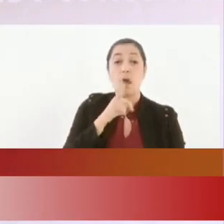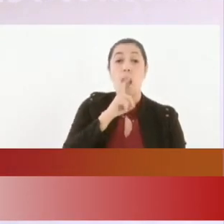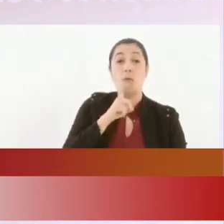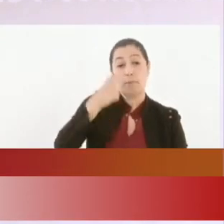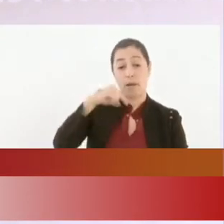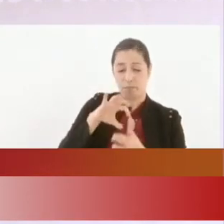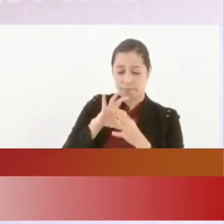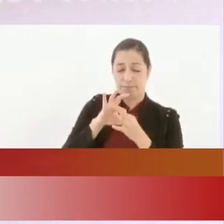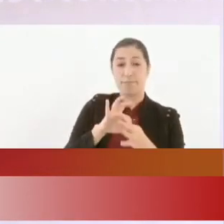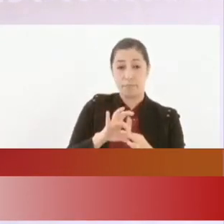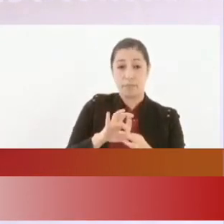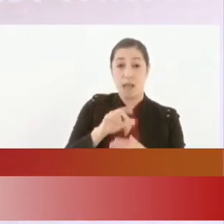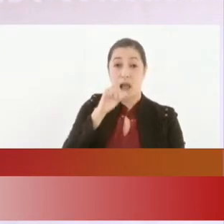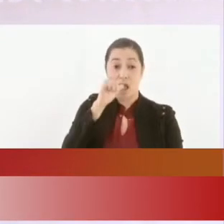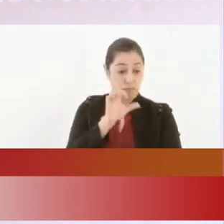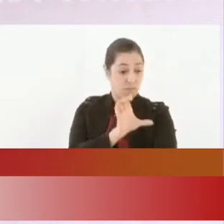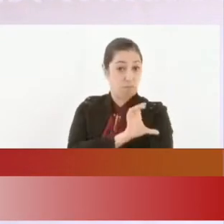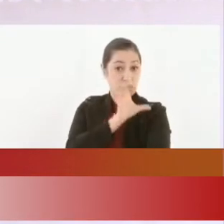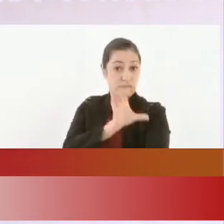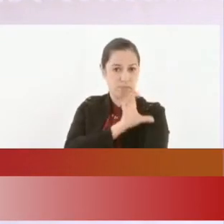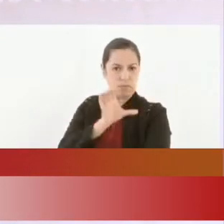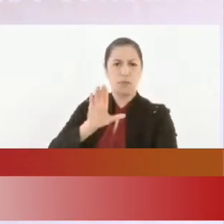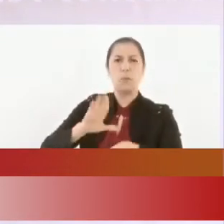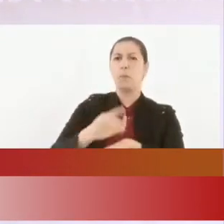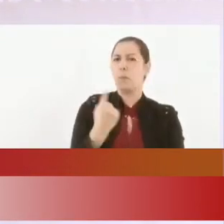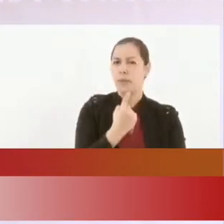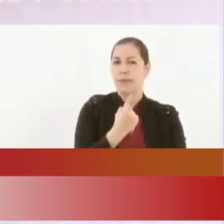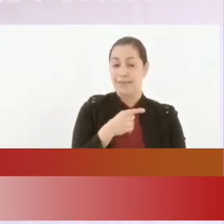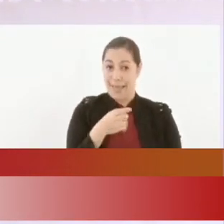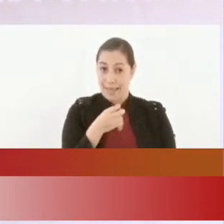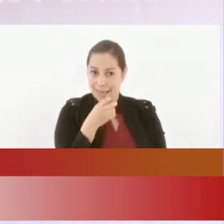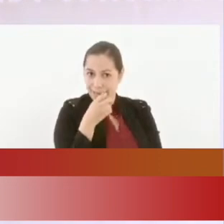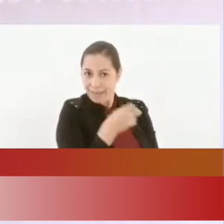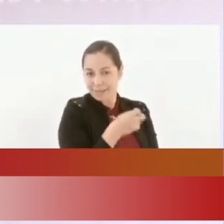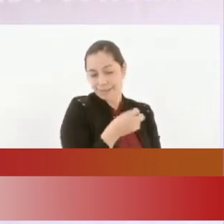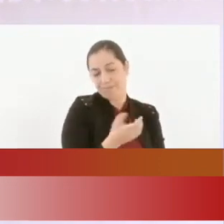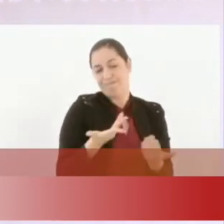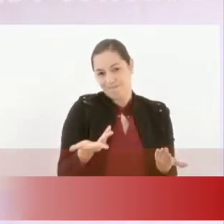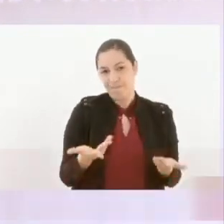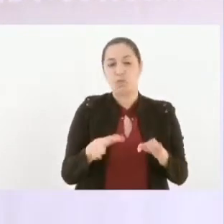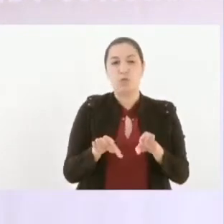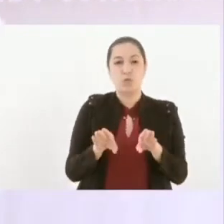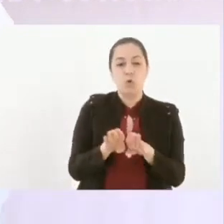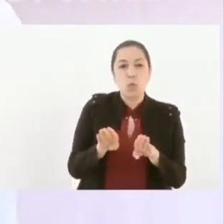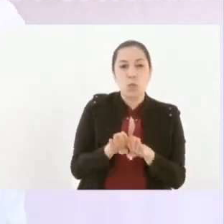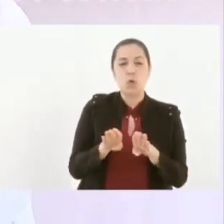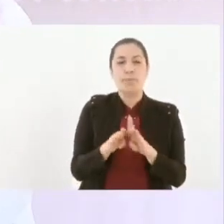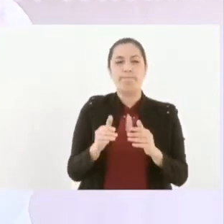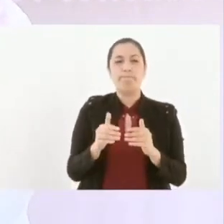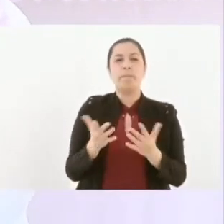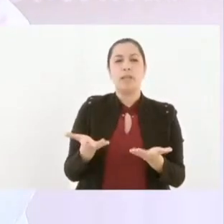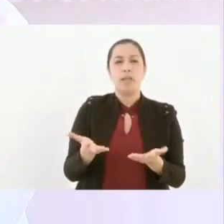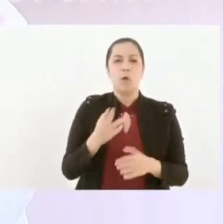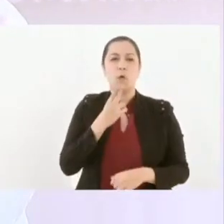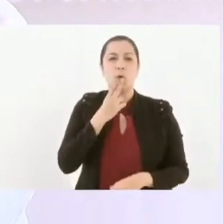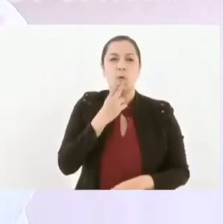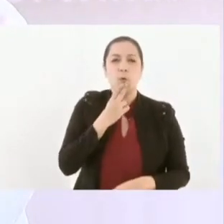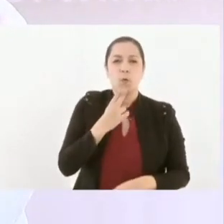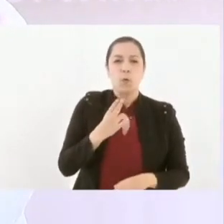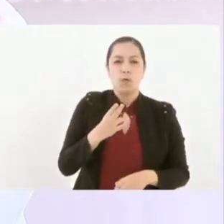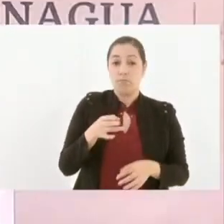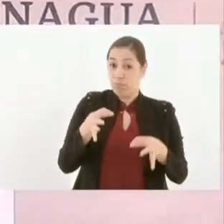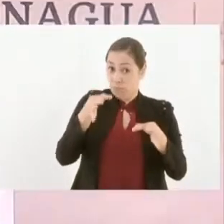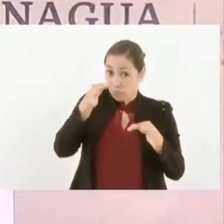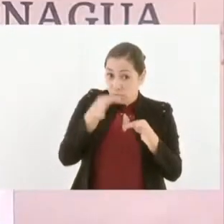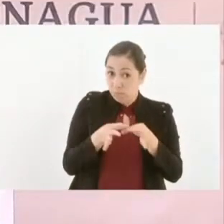eléctrica, porque de esa manera se va a utilizar en forma